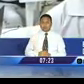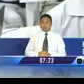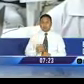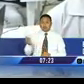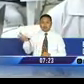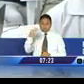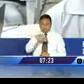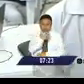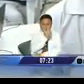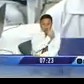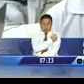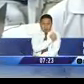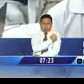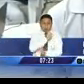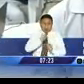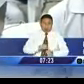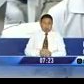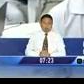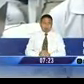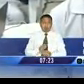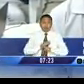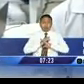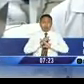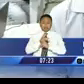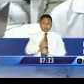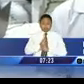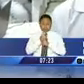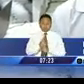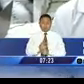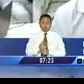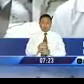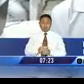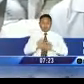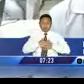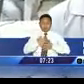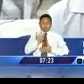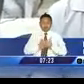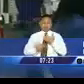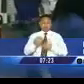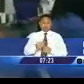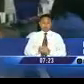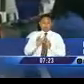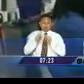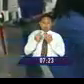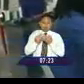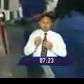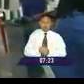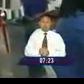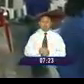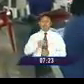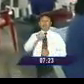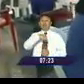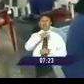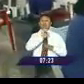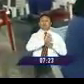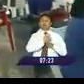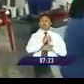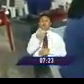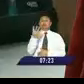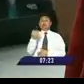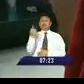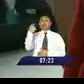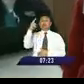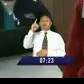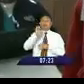vacunarse para que puedan inmunizarse, ¿no?, y protegerse ellos y proteger a su familia. En el país, 14 millones de